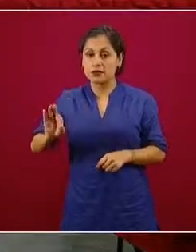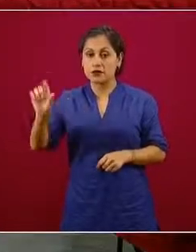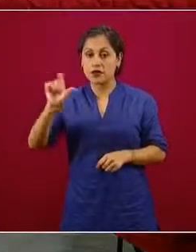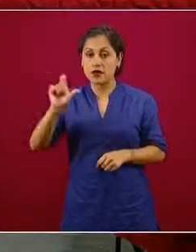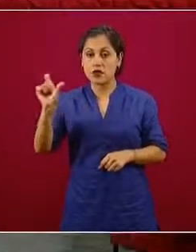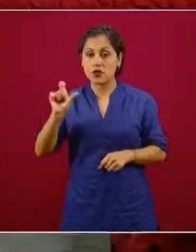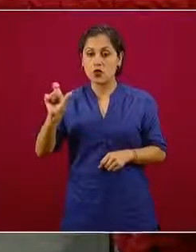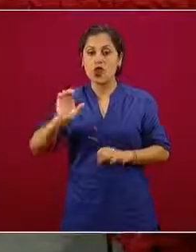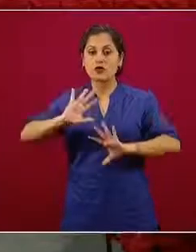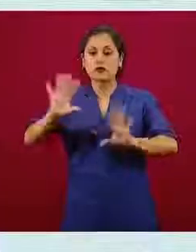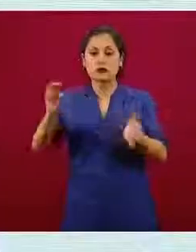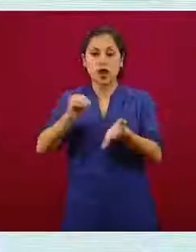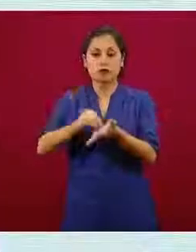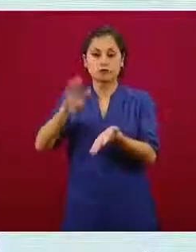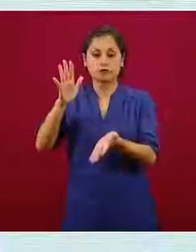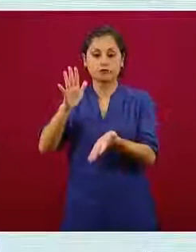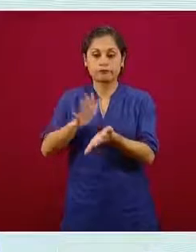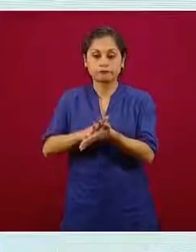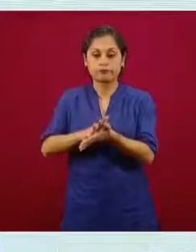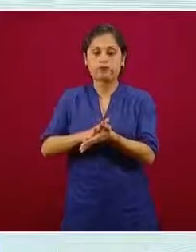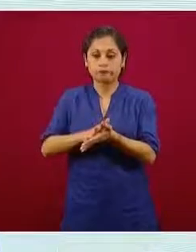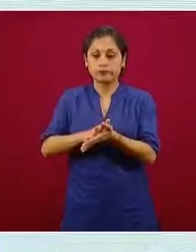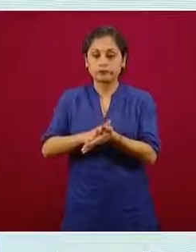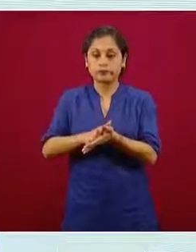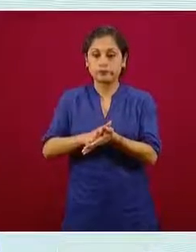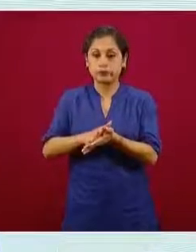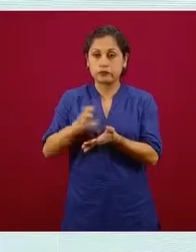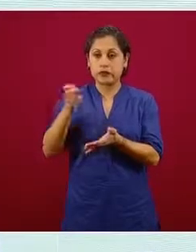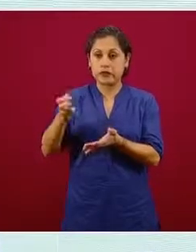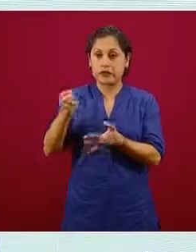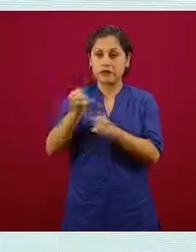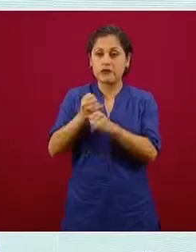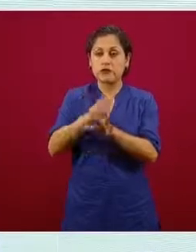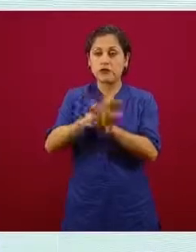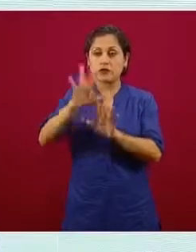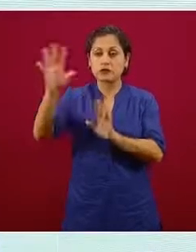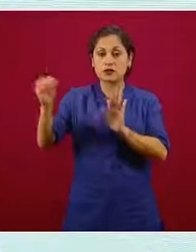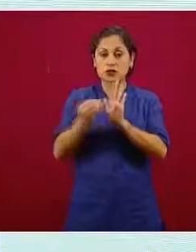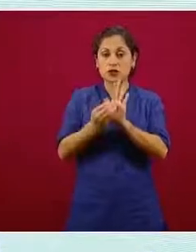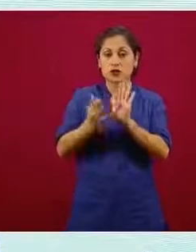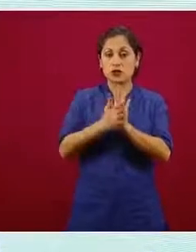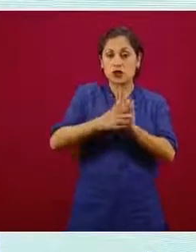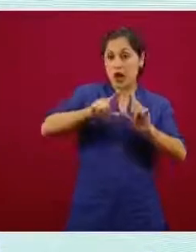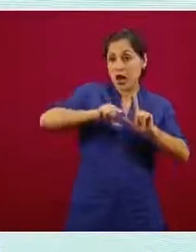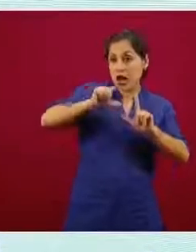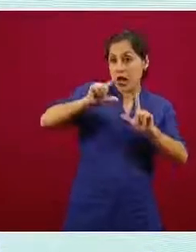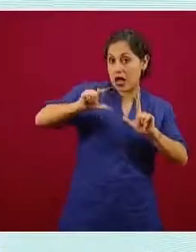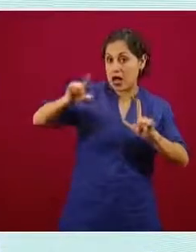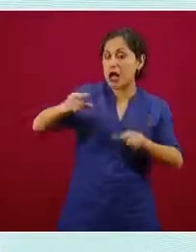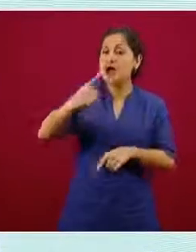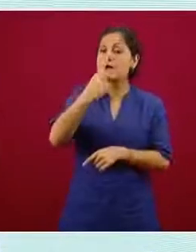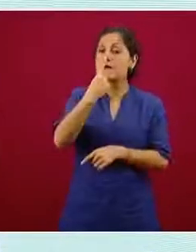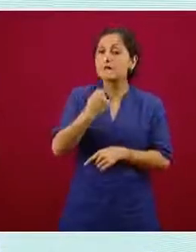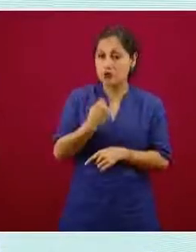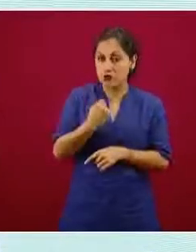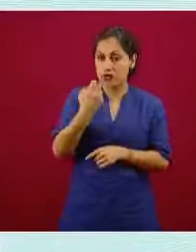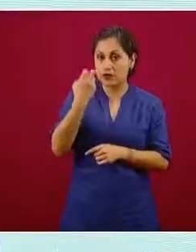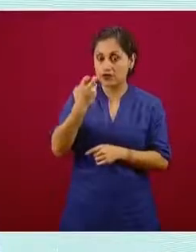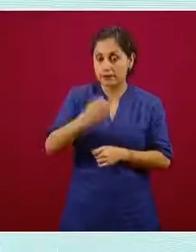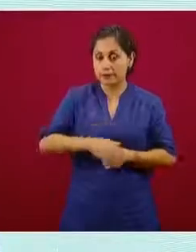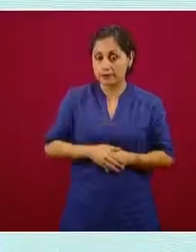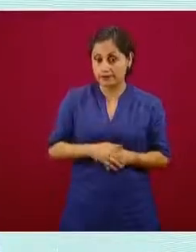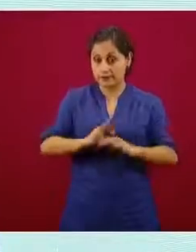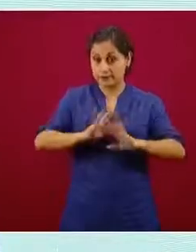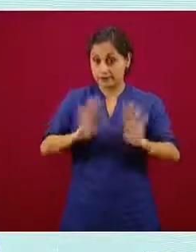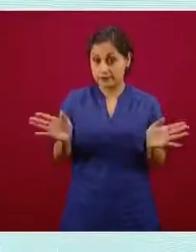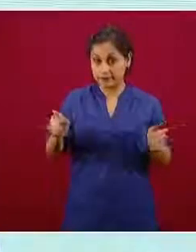actualización de los datos, y los datos están representados en estas columnas rojas. Bueno, ya quedó el marco de referencia, nos